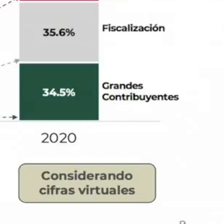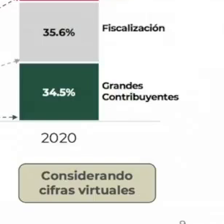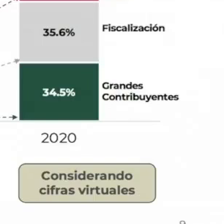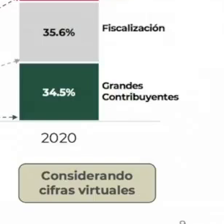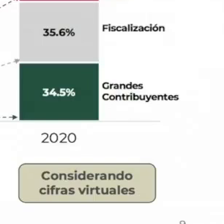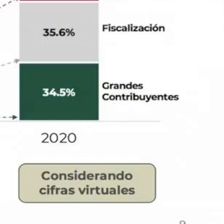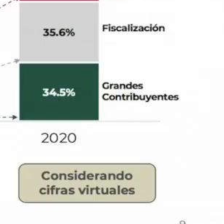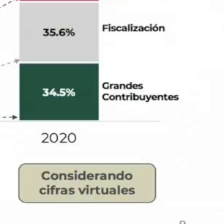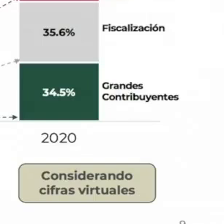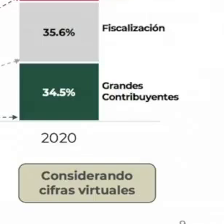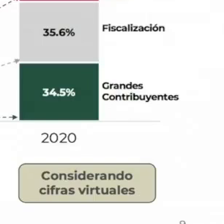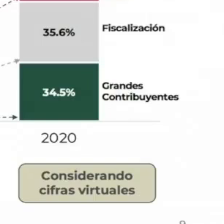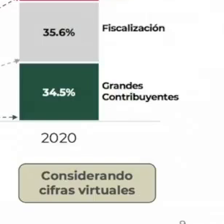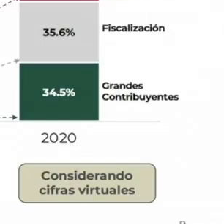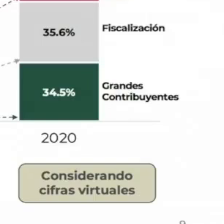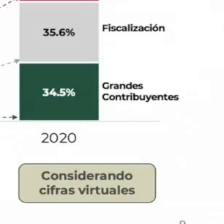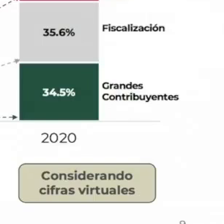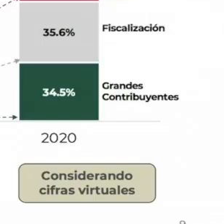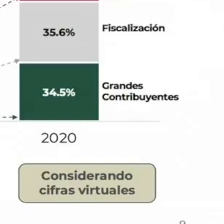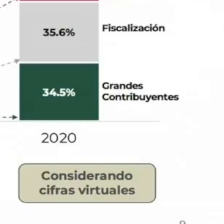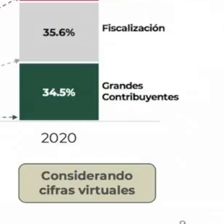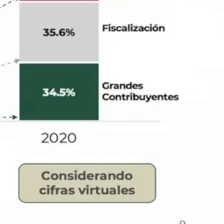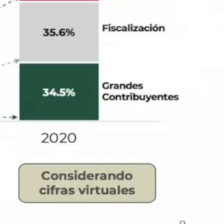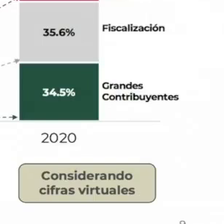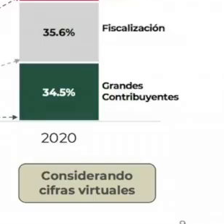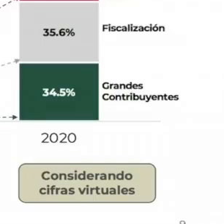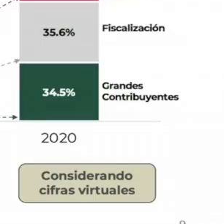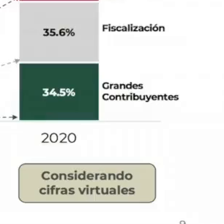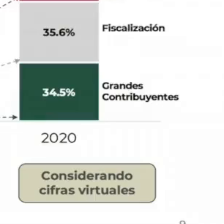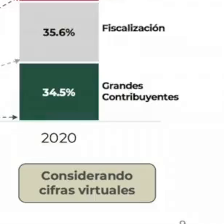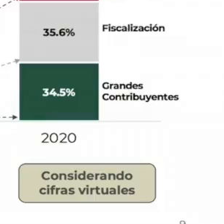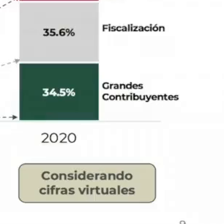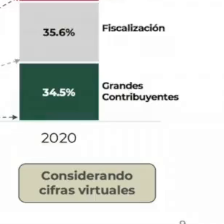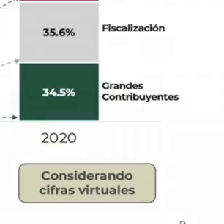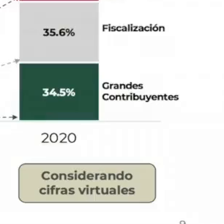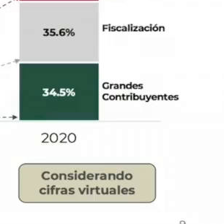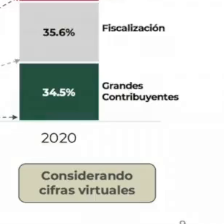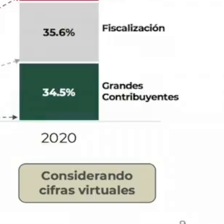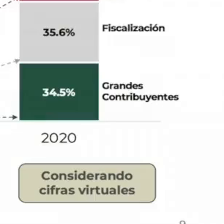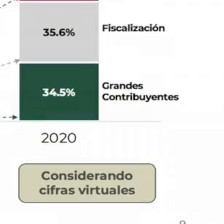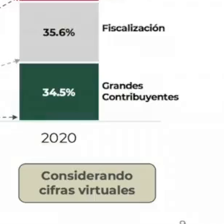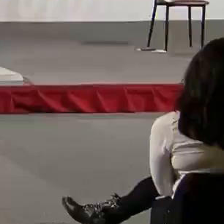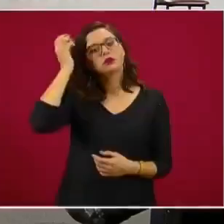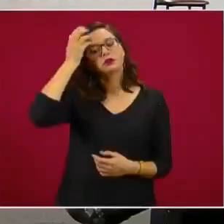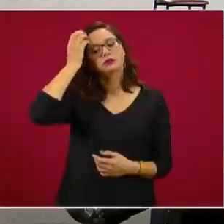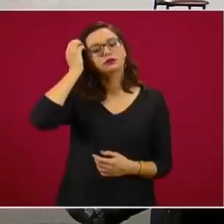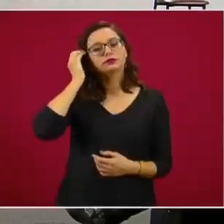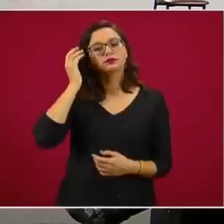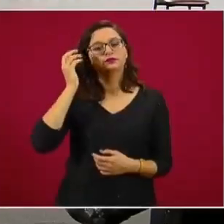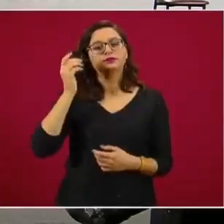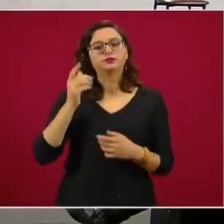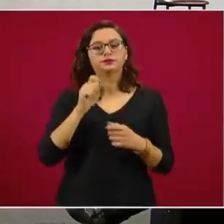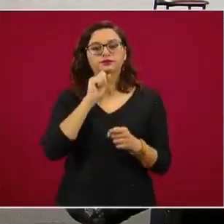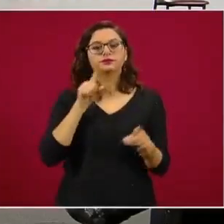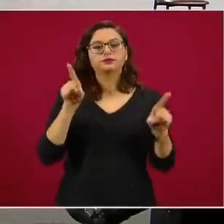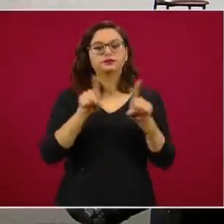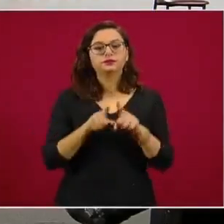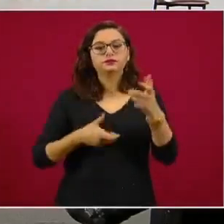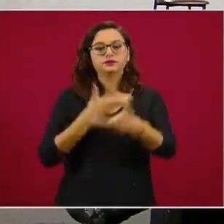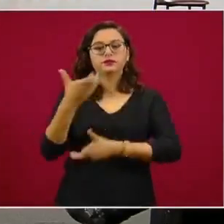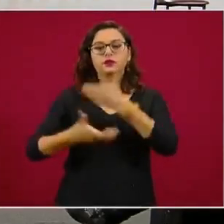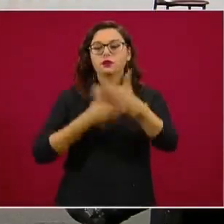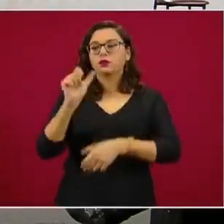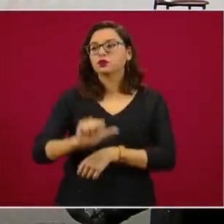agresivos y factureras, la eficiencia recaudatoria y comercio exterior sí